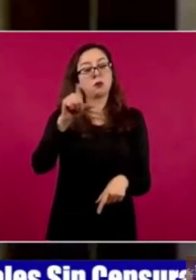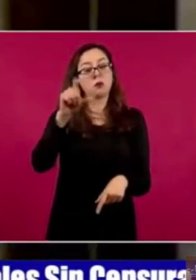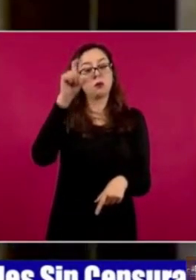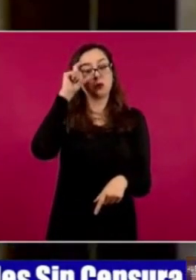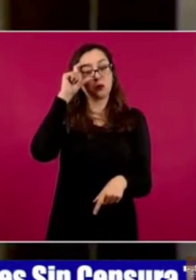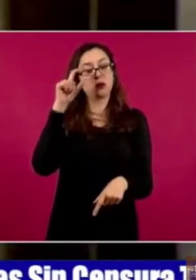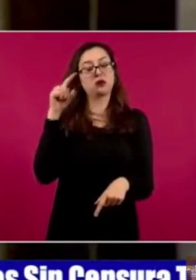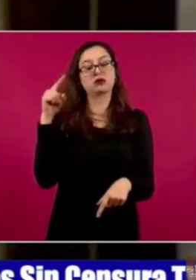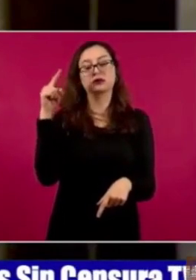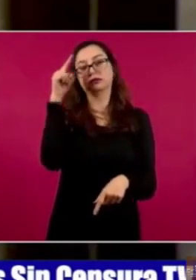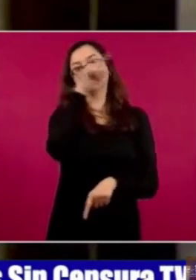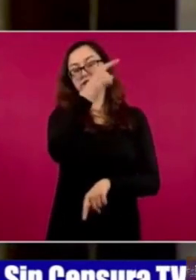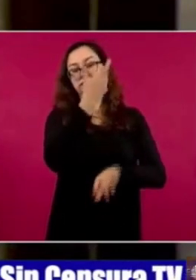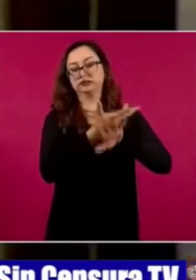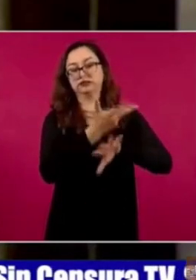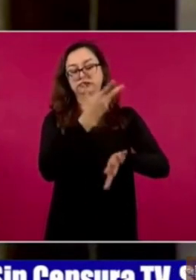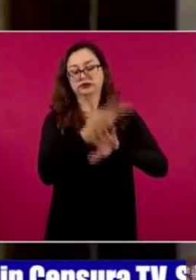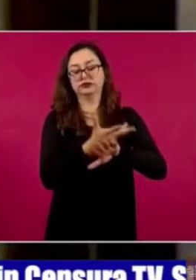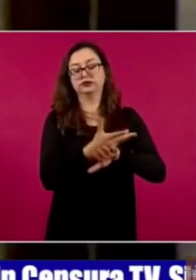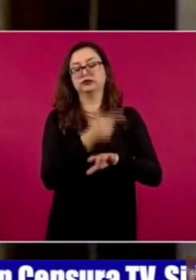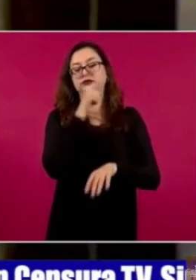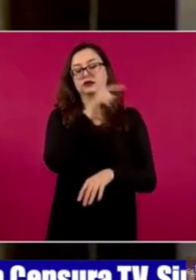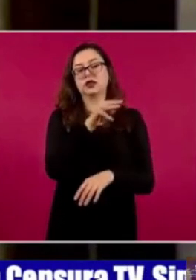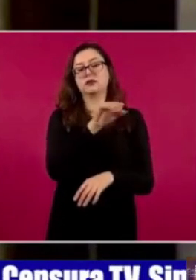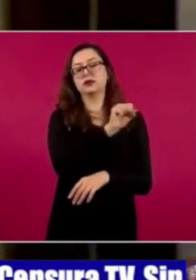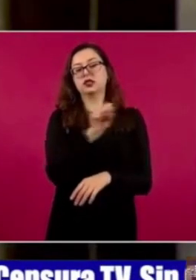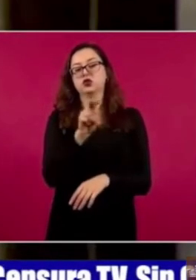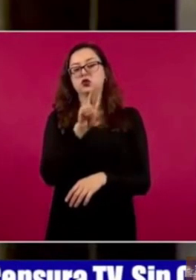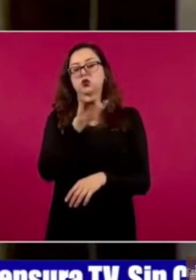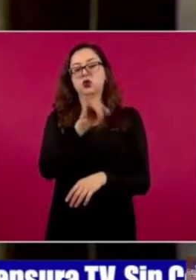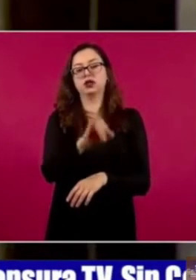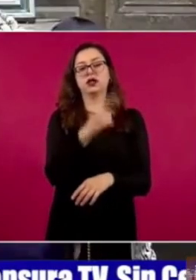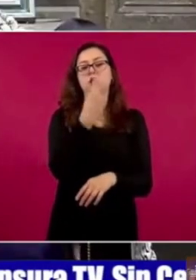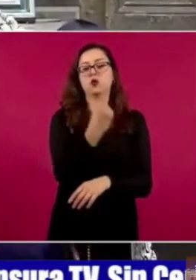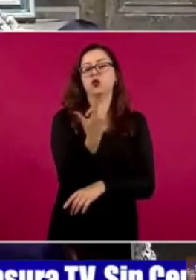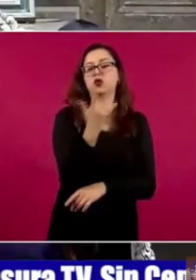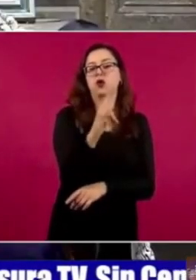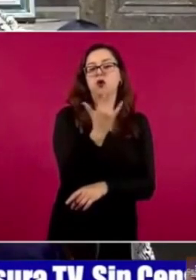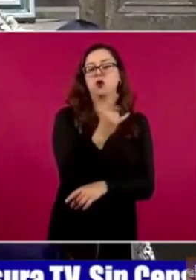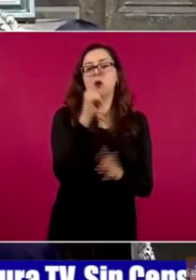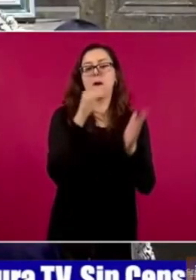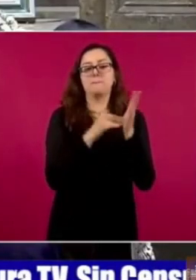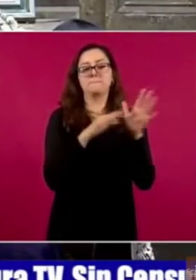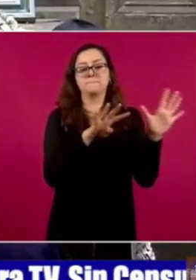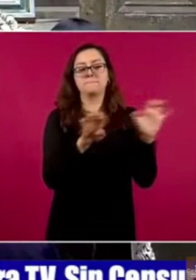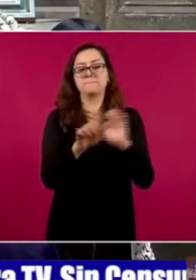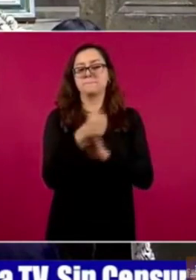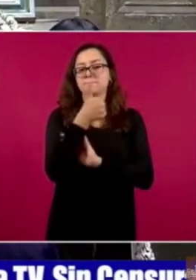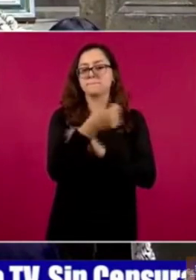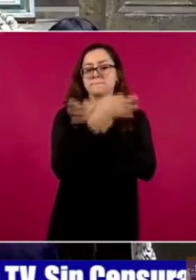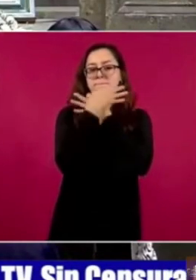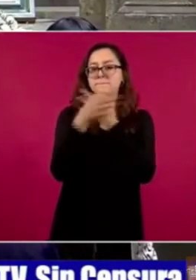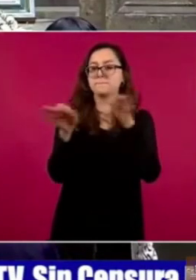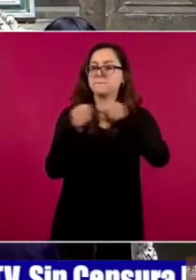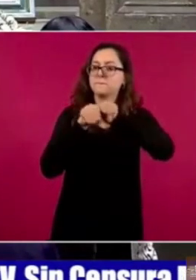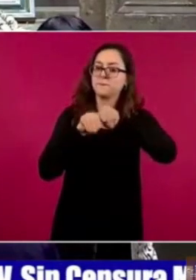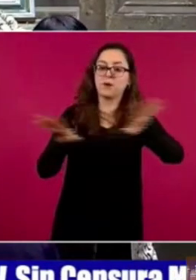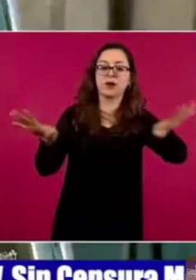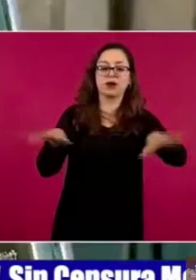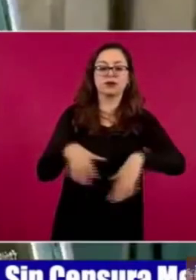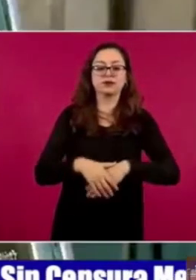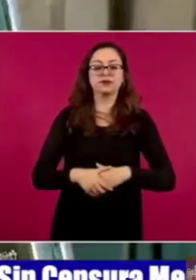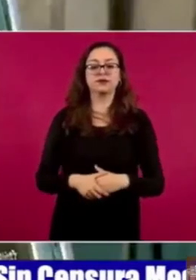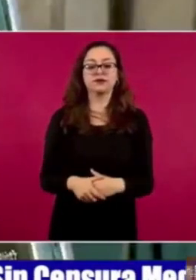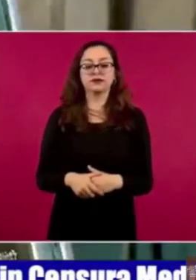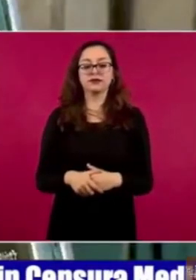exilio en San Luis, Missouri, Estados Unidos, el 1 de julio de 1906.